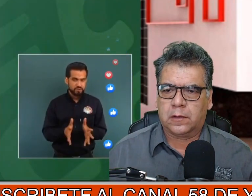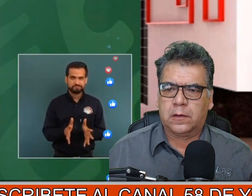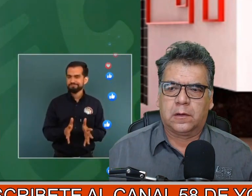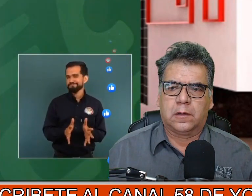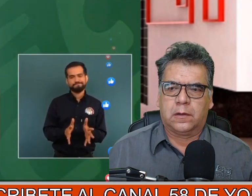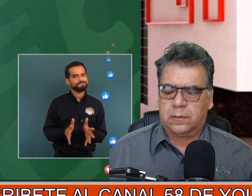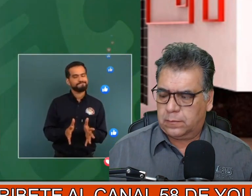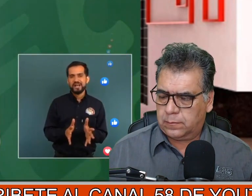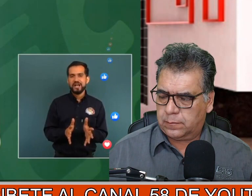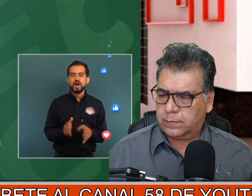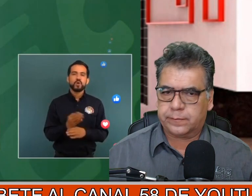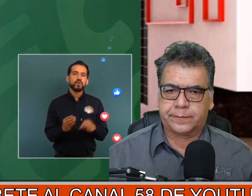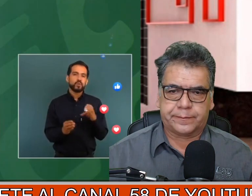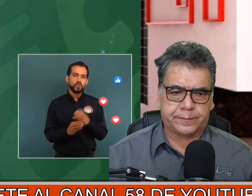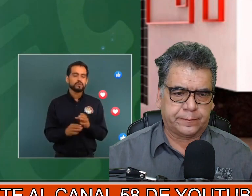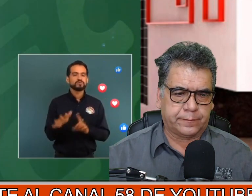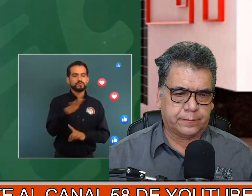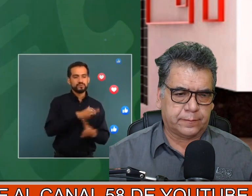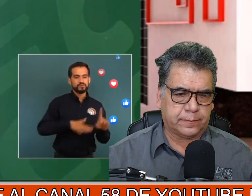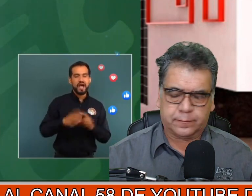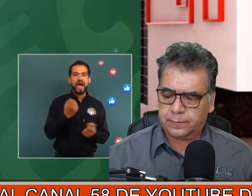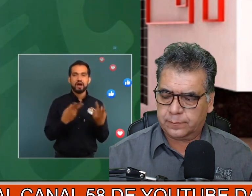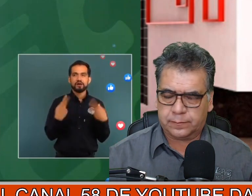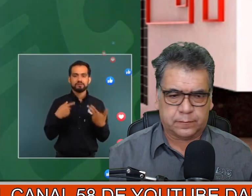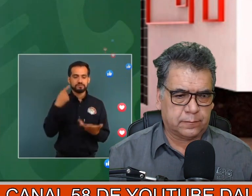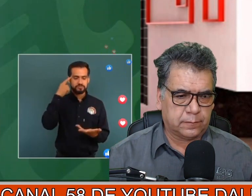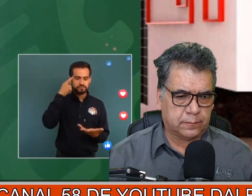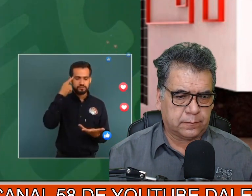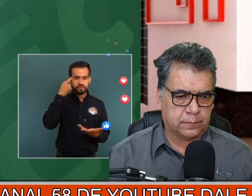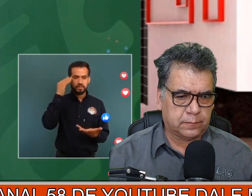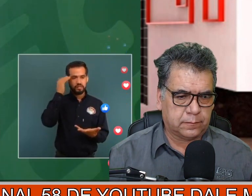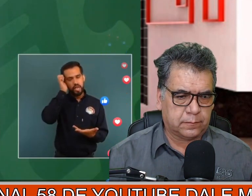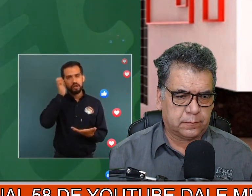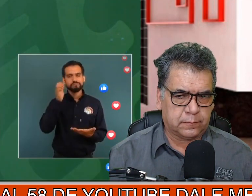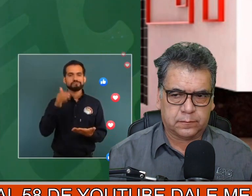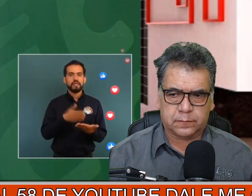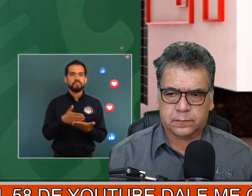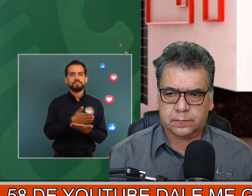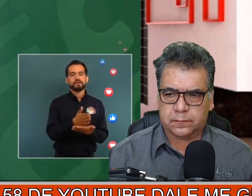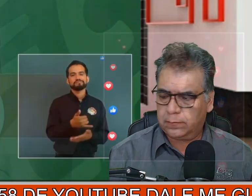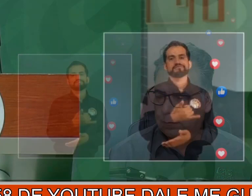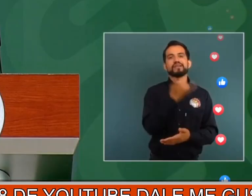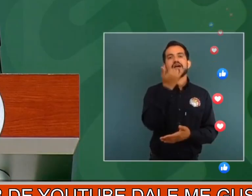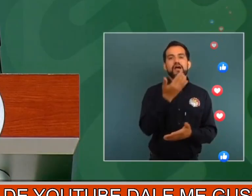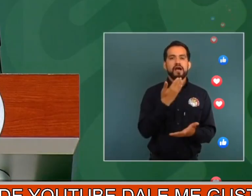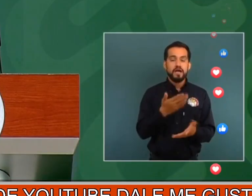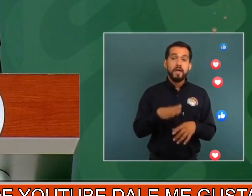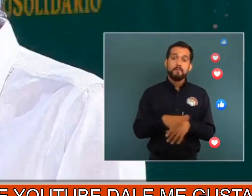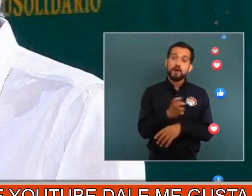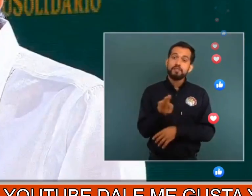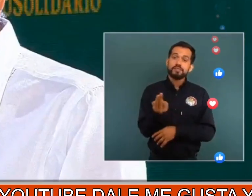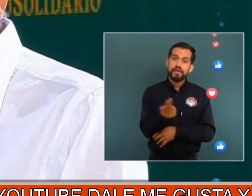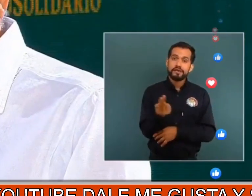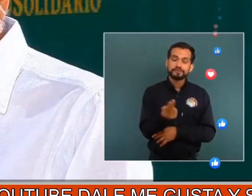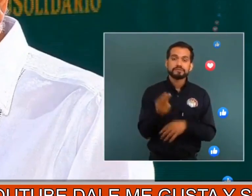Son las circunstancias las que llevan a algunos a tomar el camino equivocado. Por eso la necesidad de